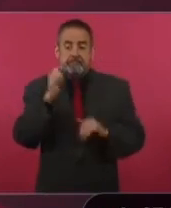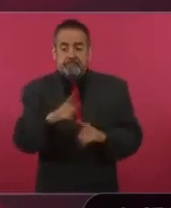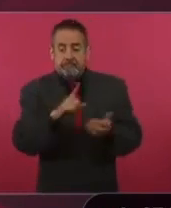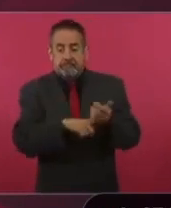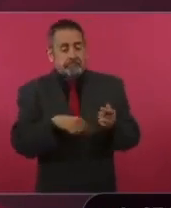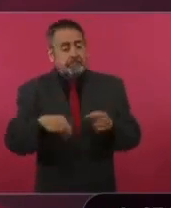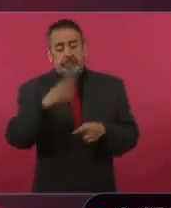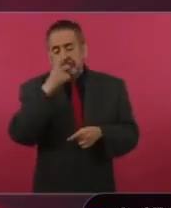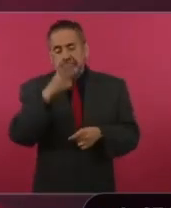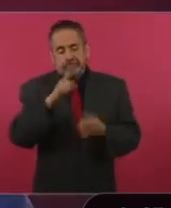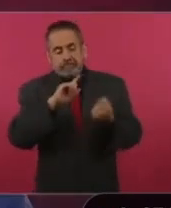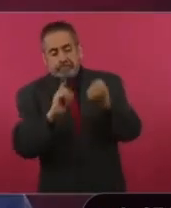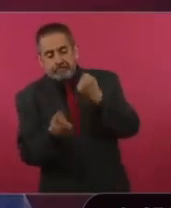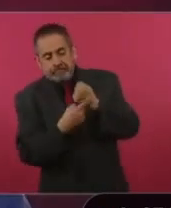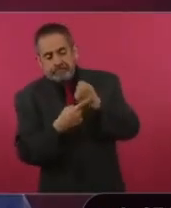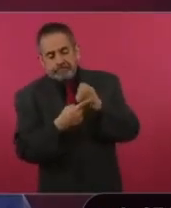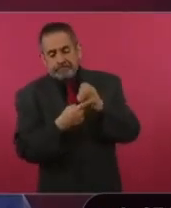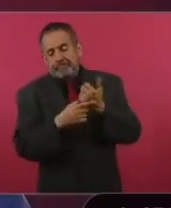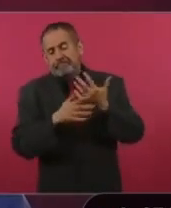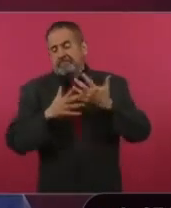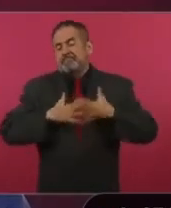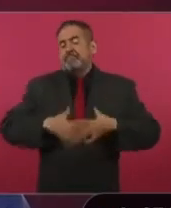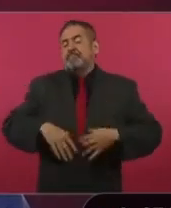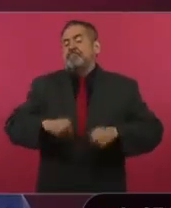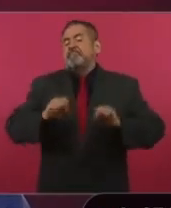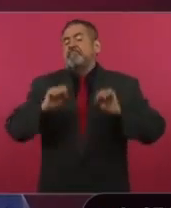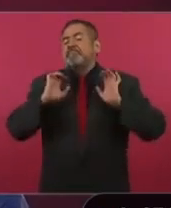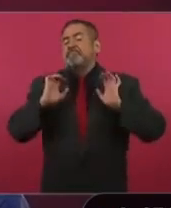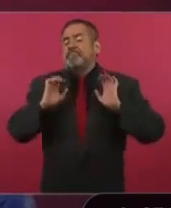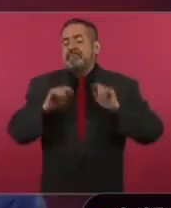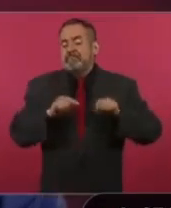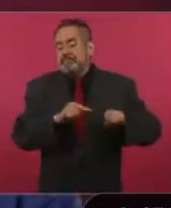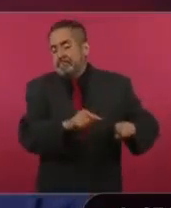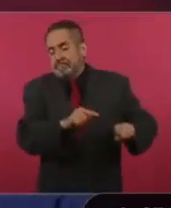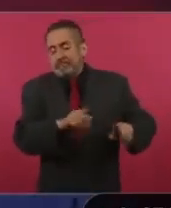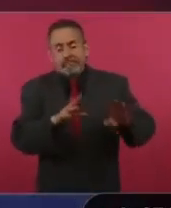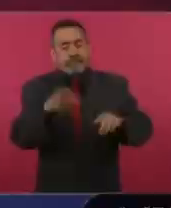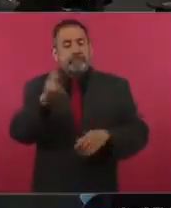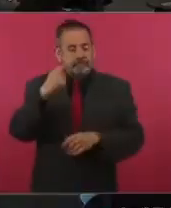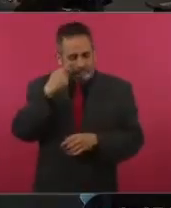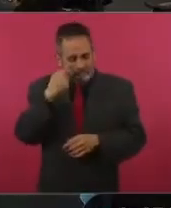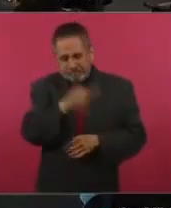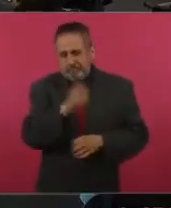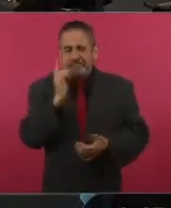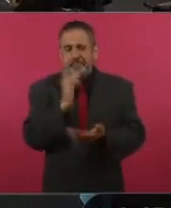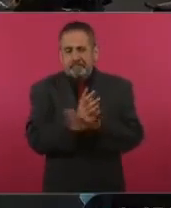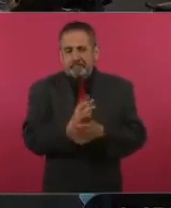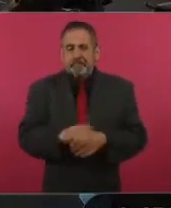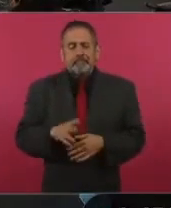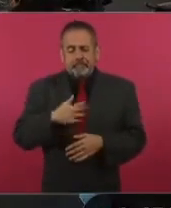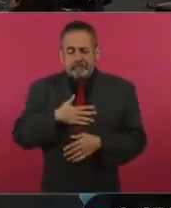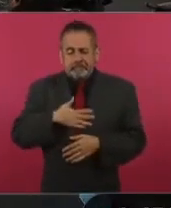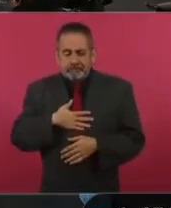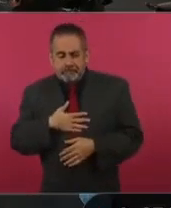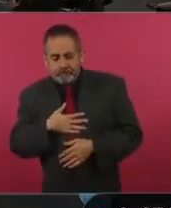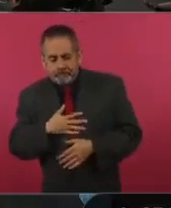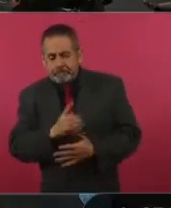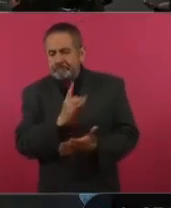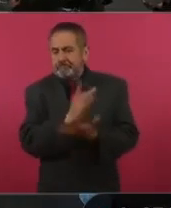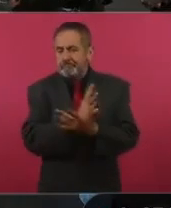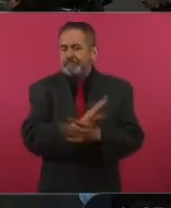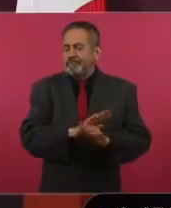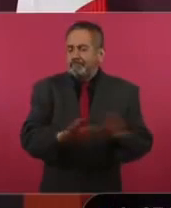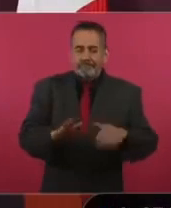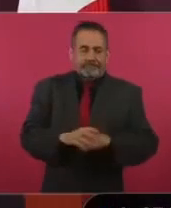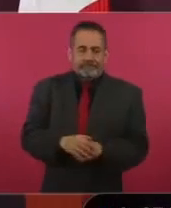Así dicen allá en mi pueblo. Por algo será. Pero se ve, ya me di cuenta.